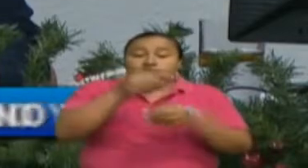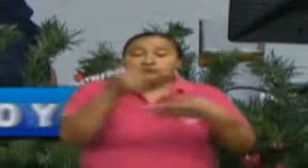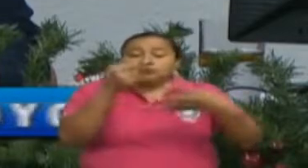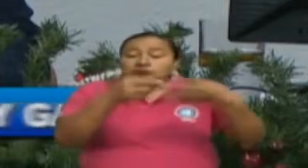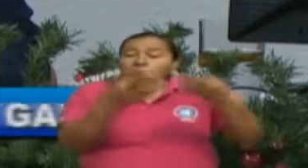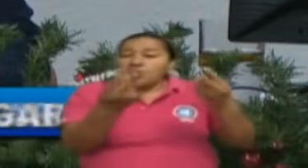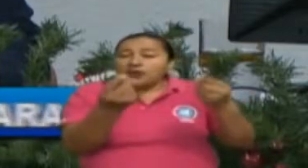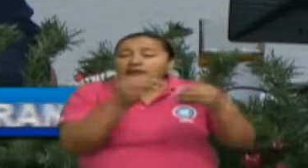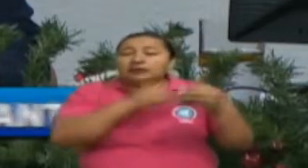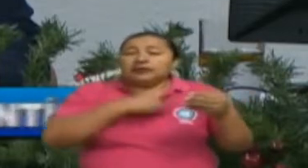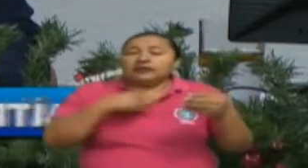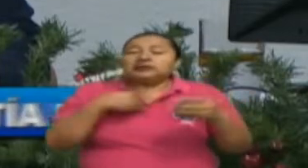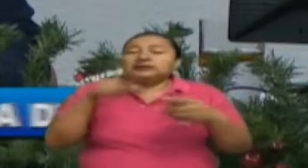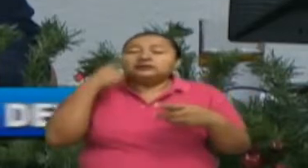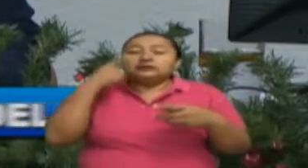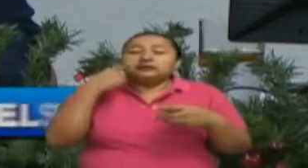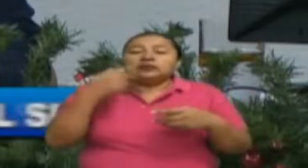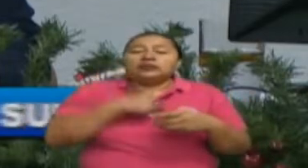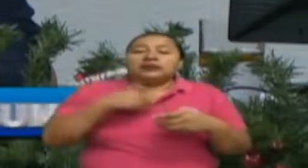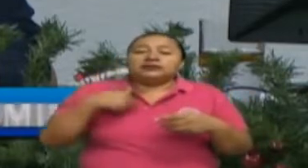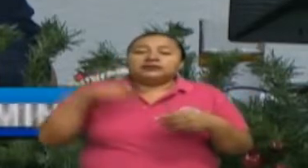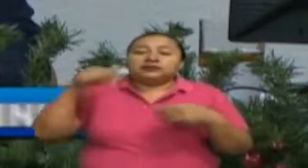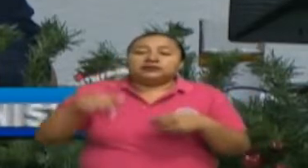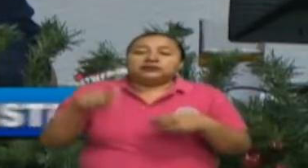inventarios será realizada por